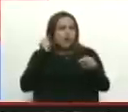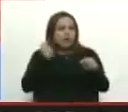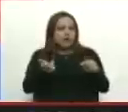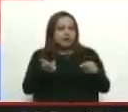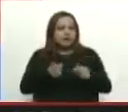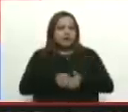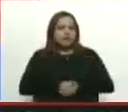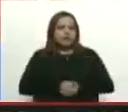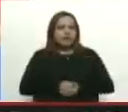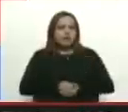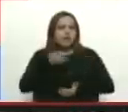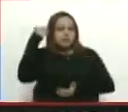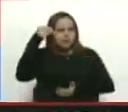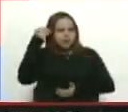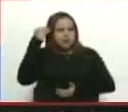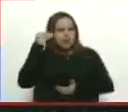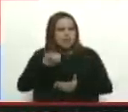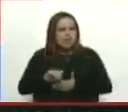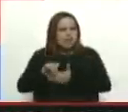que creo que es dirigente